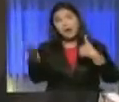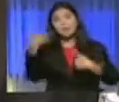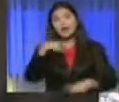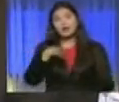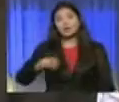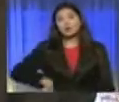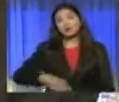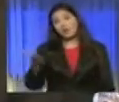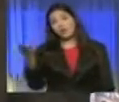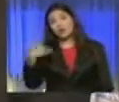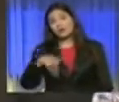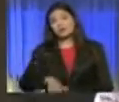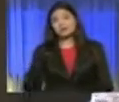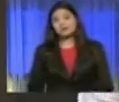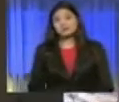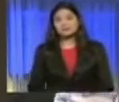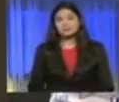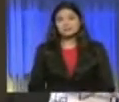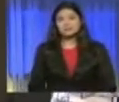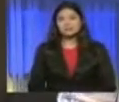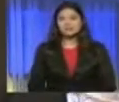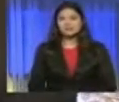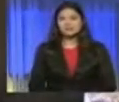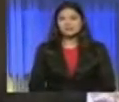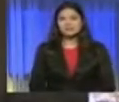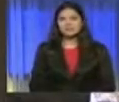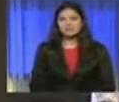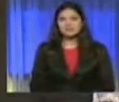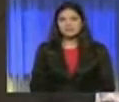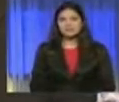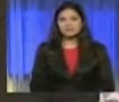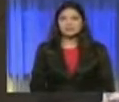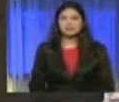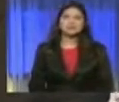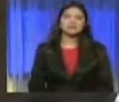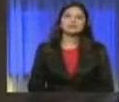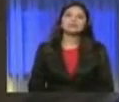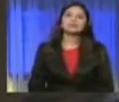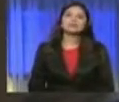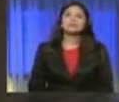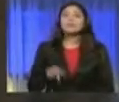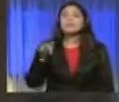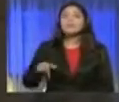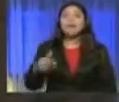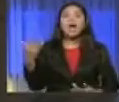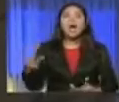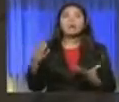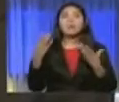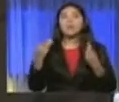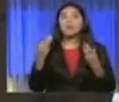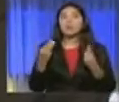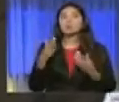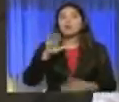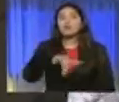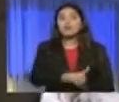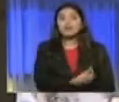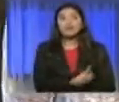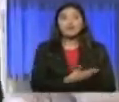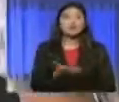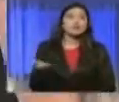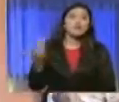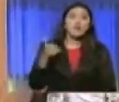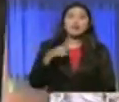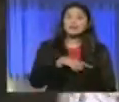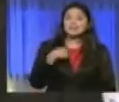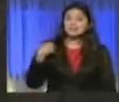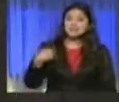china. Adelante, okay. Embajador. Bueno, hoy estamos recibiendo aquí varias instituciones académicas de